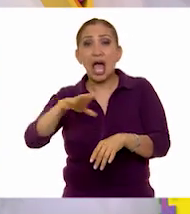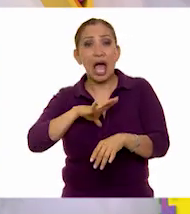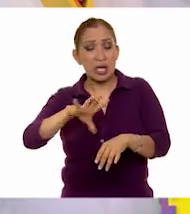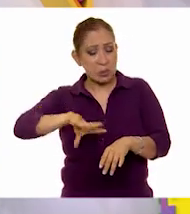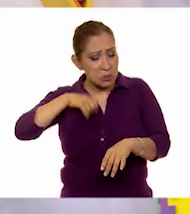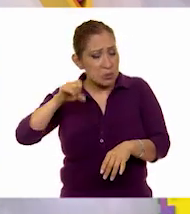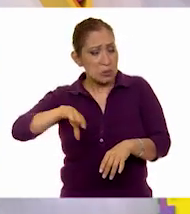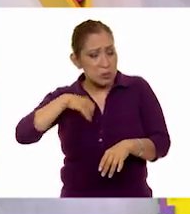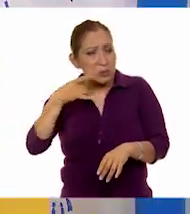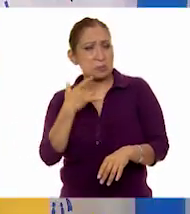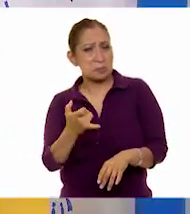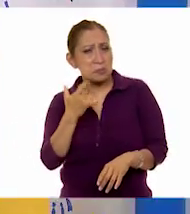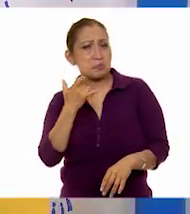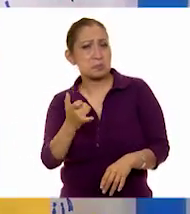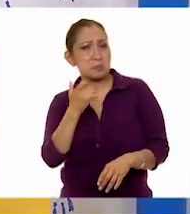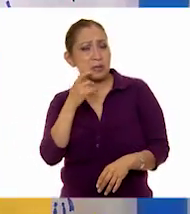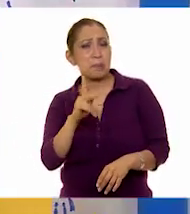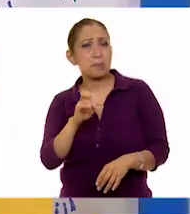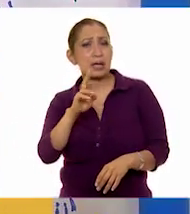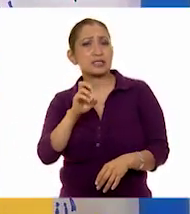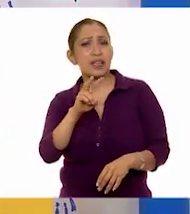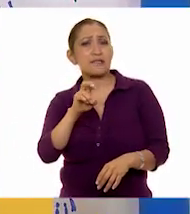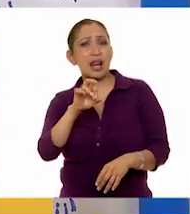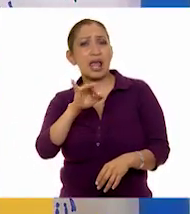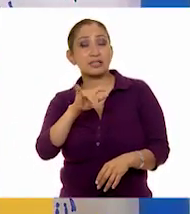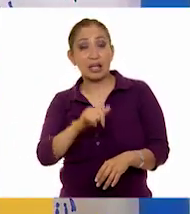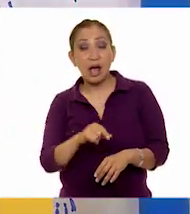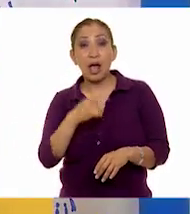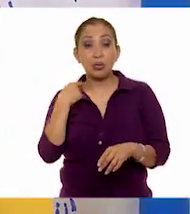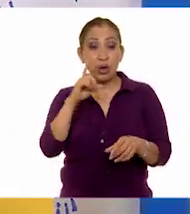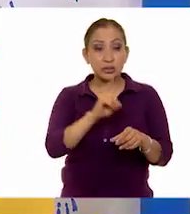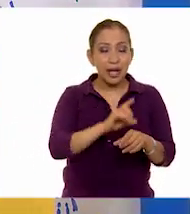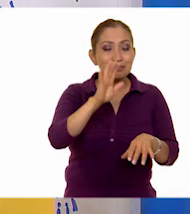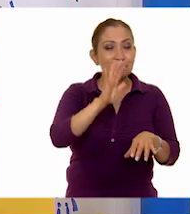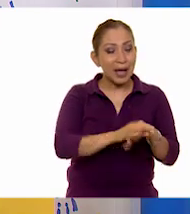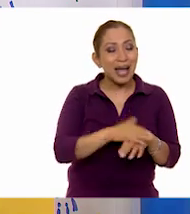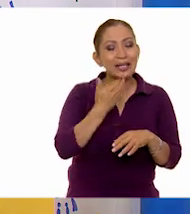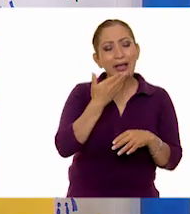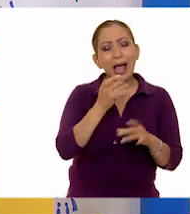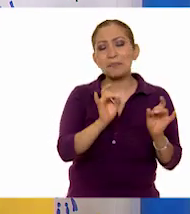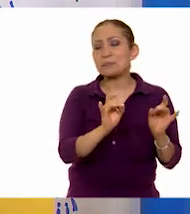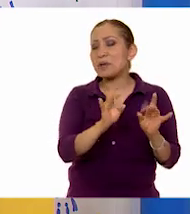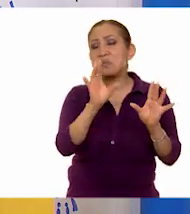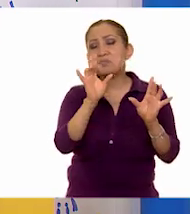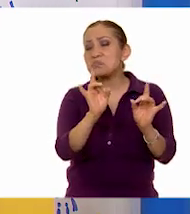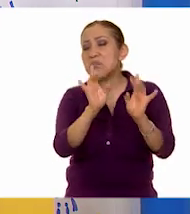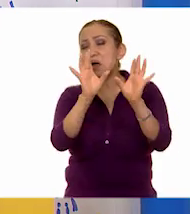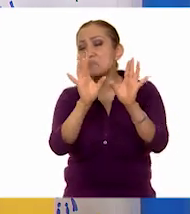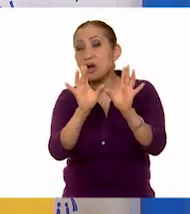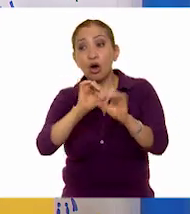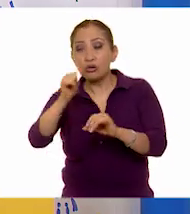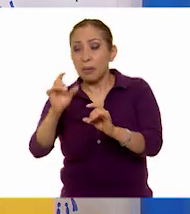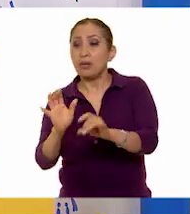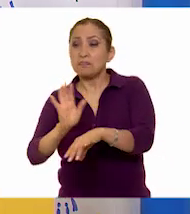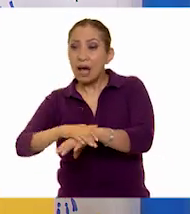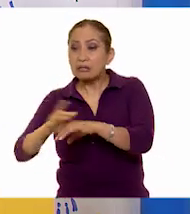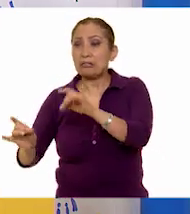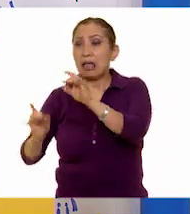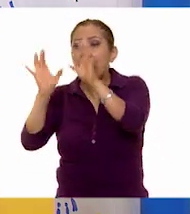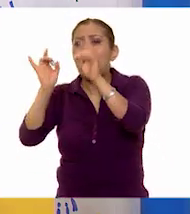la perseverancia. Unos días con más situaciones inesperadas y otros